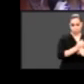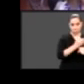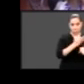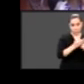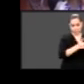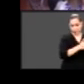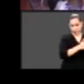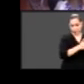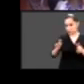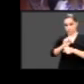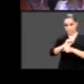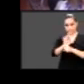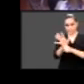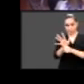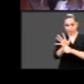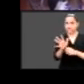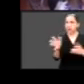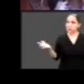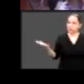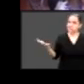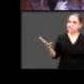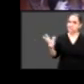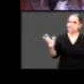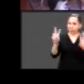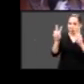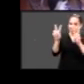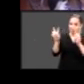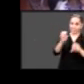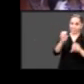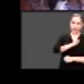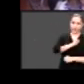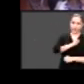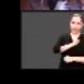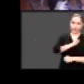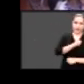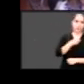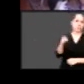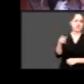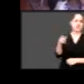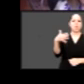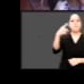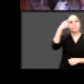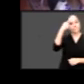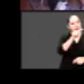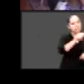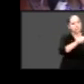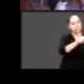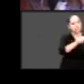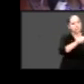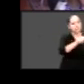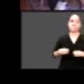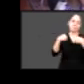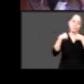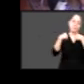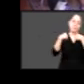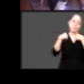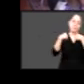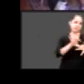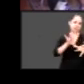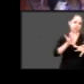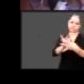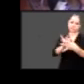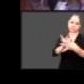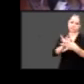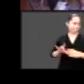tiene impacto en muchas áreas de la vida y el tema económico pues desde luego es uno de los más de